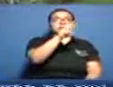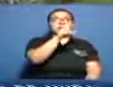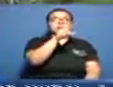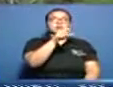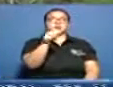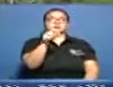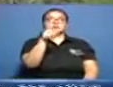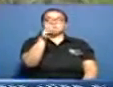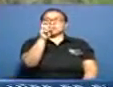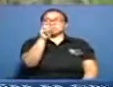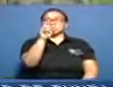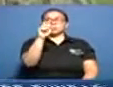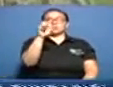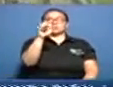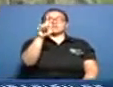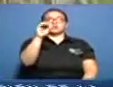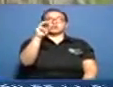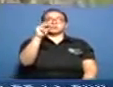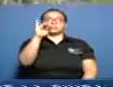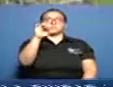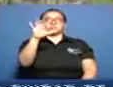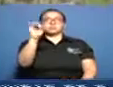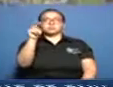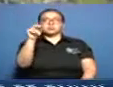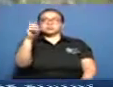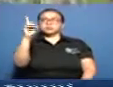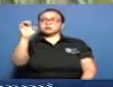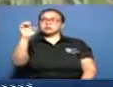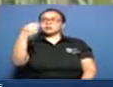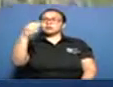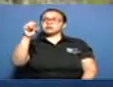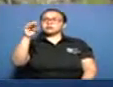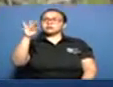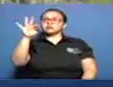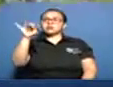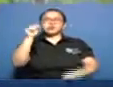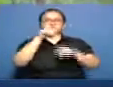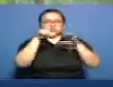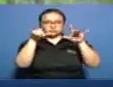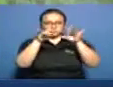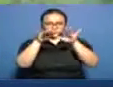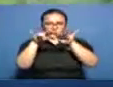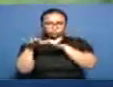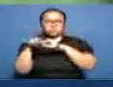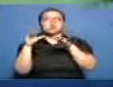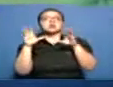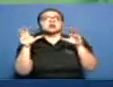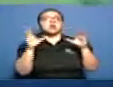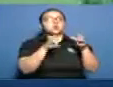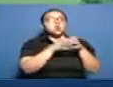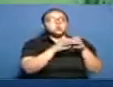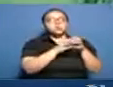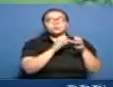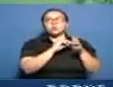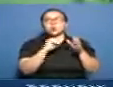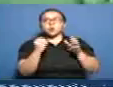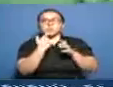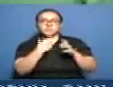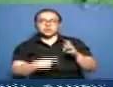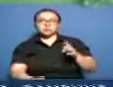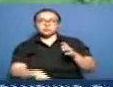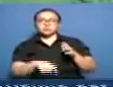van a encontrar que se pueden inscribir ya sea individualmente o grupalmente. Colocan sus datos, un correo electrónico,